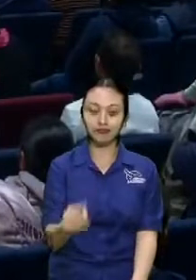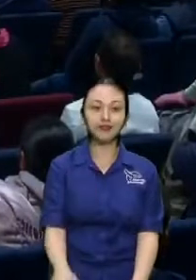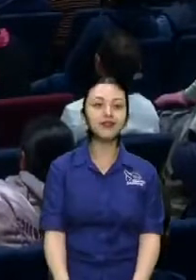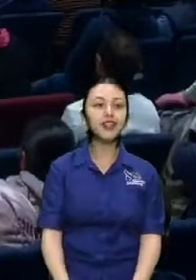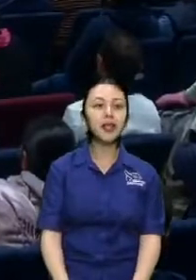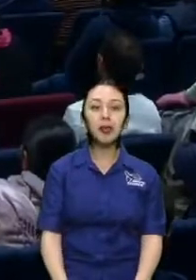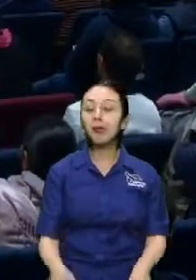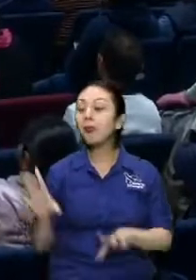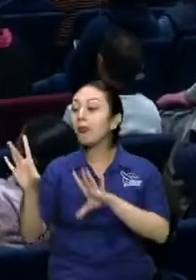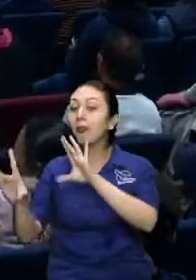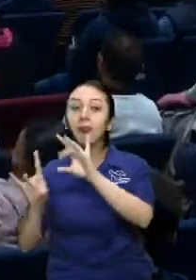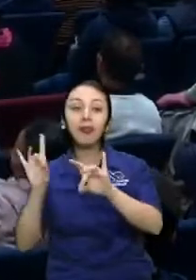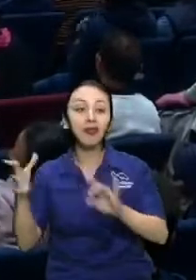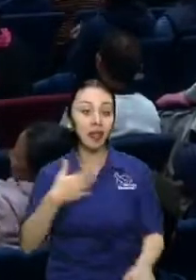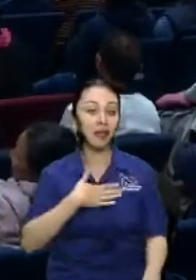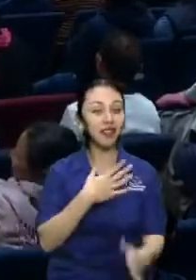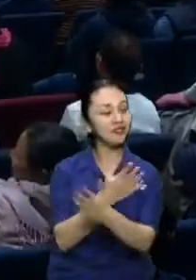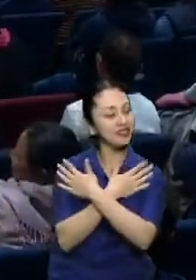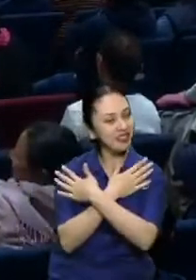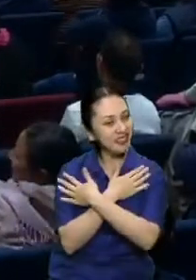felicitar?